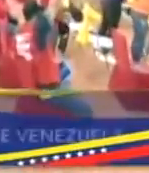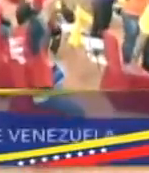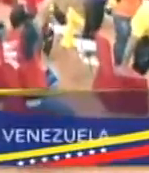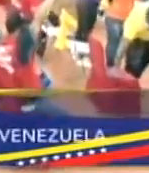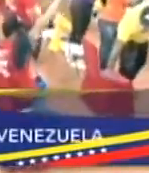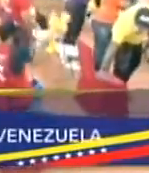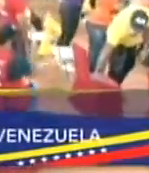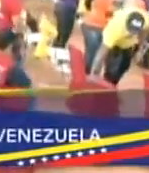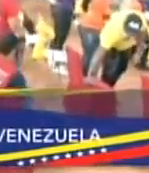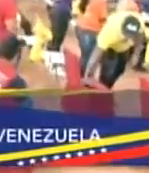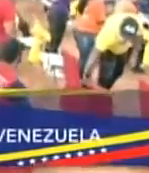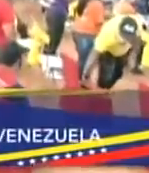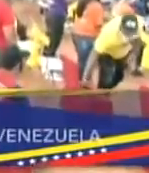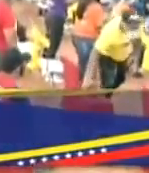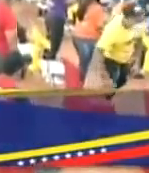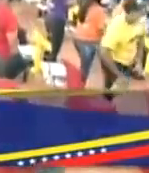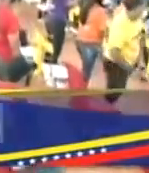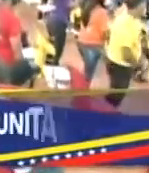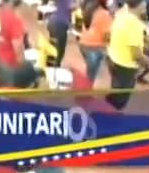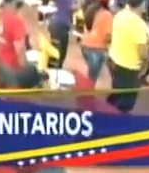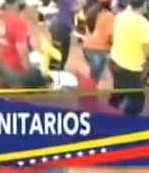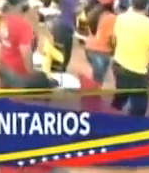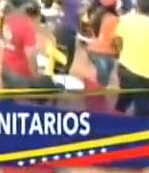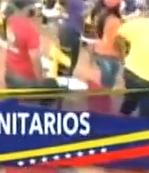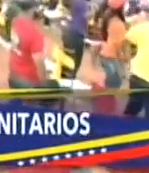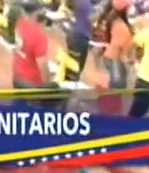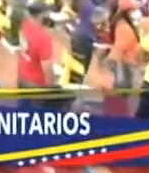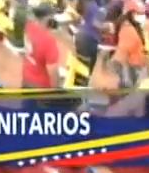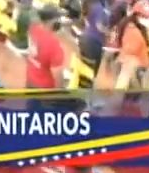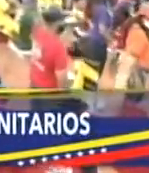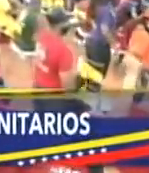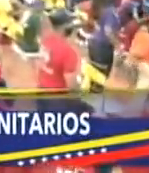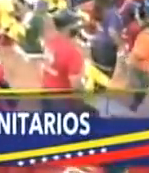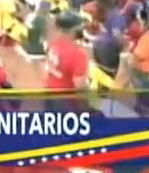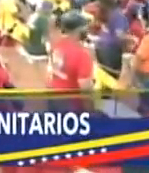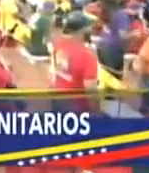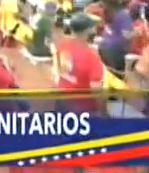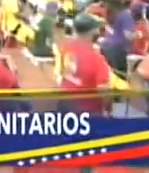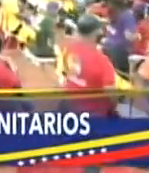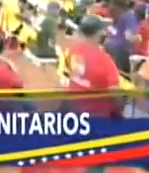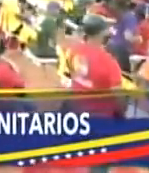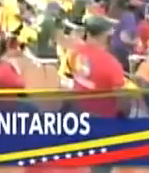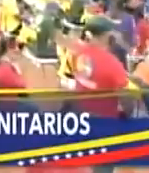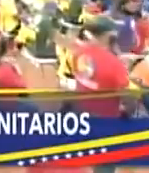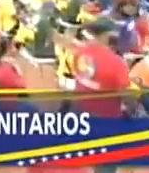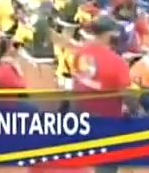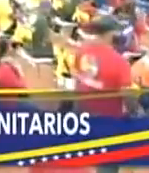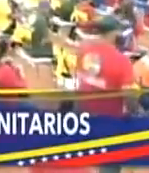¡Que viva la patria!